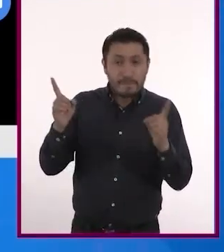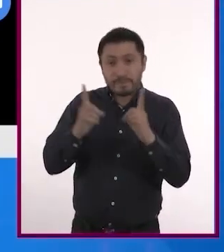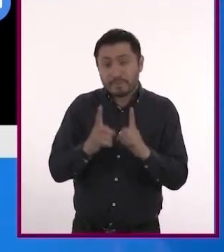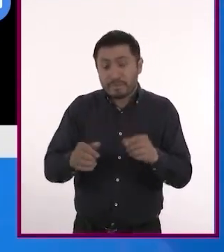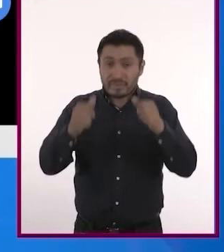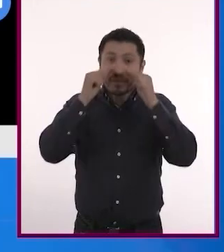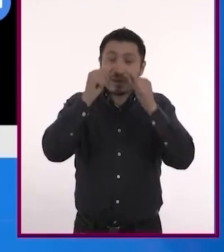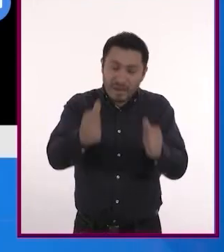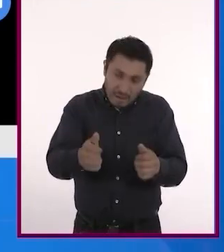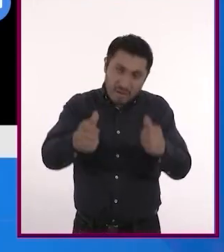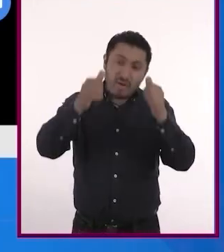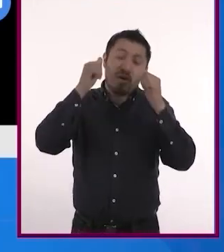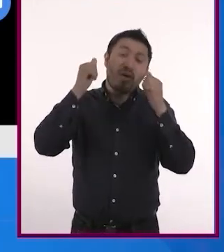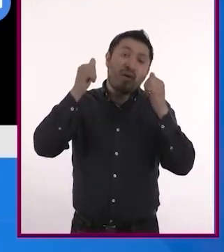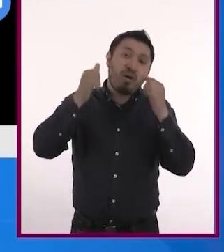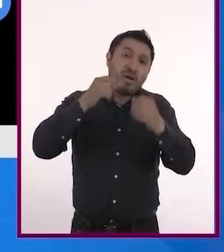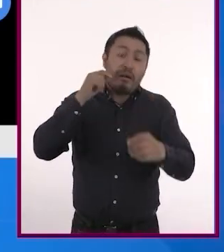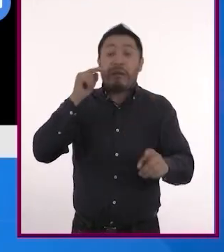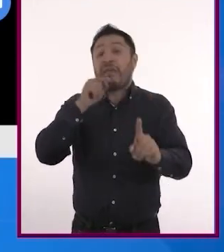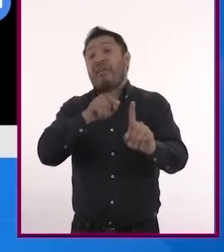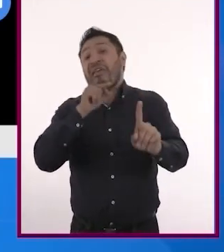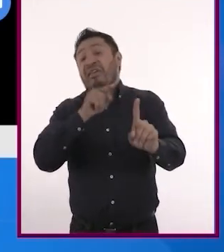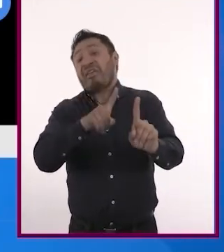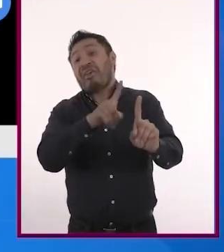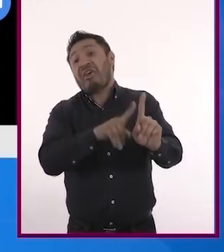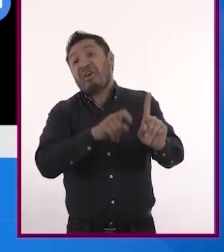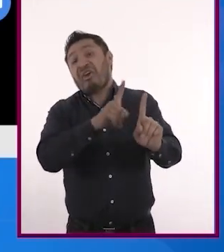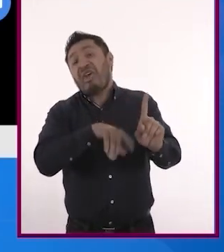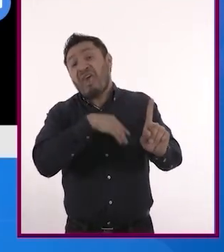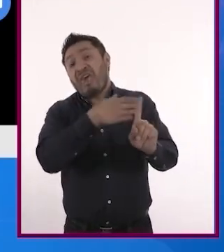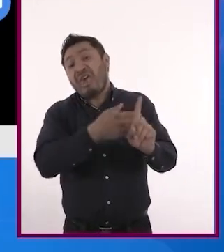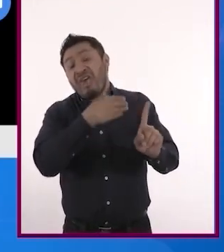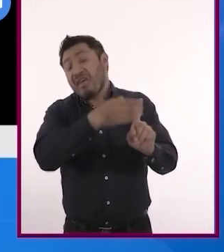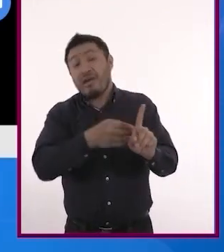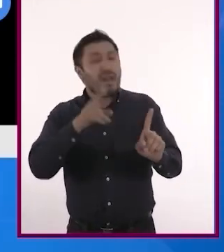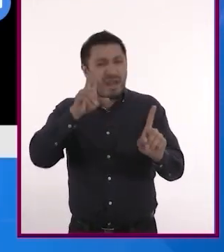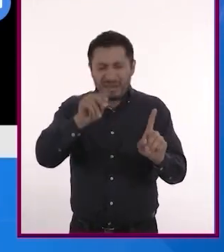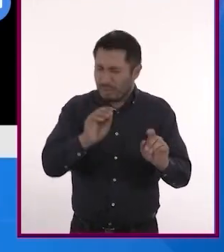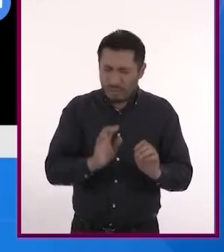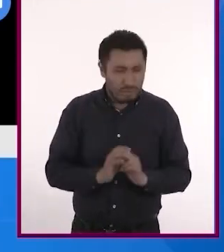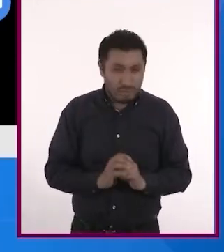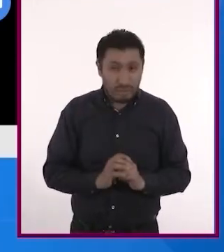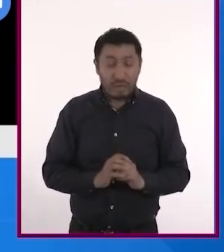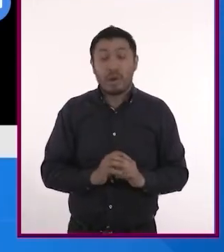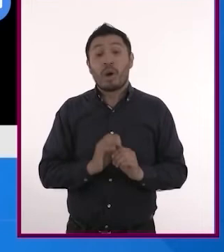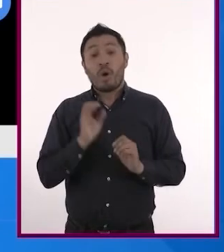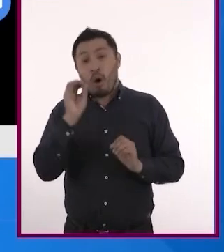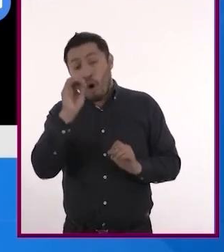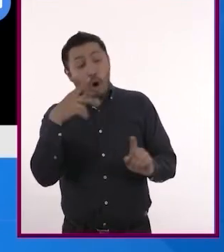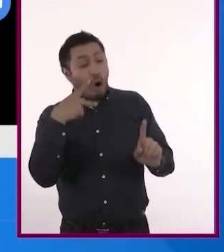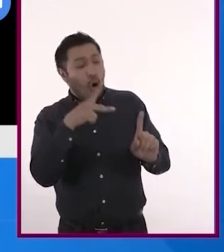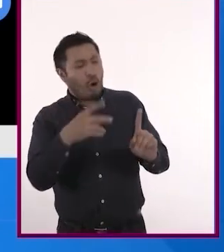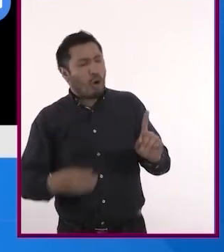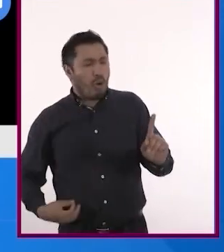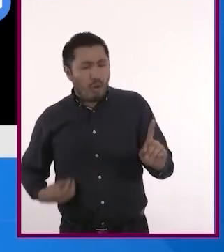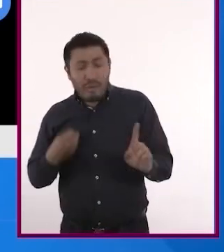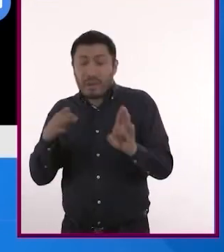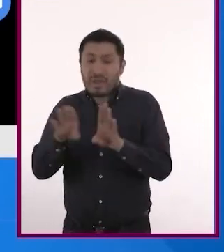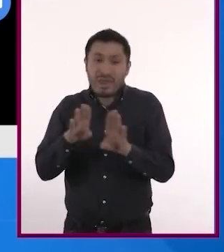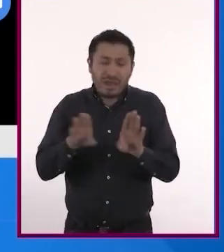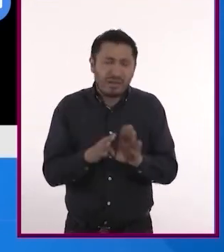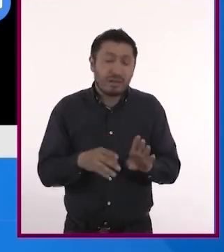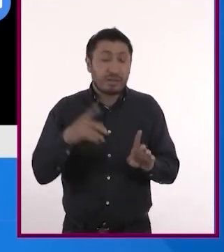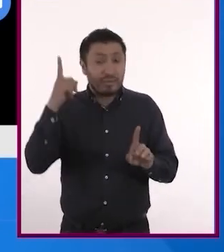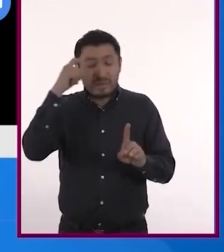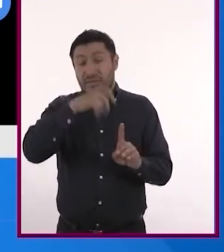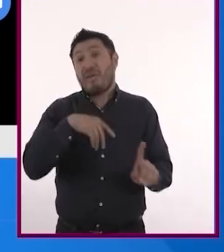que lo acompañemos, que no juzguemos lo que nos dice o cómo está viviendo el momento que está